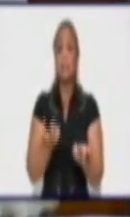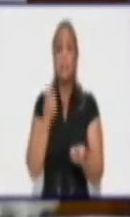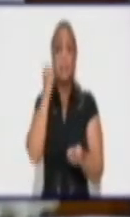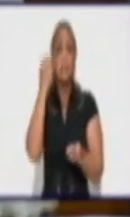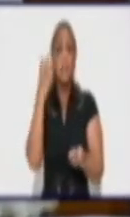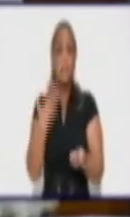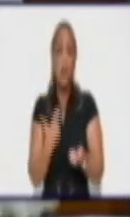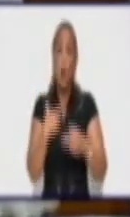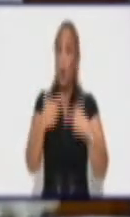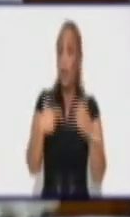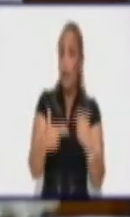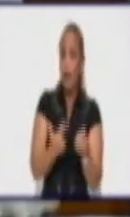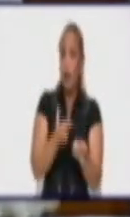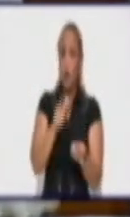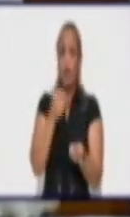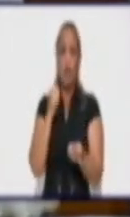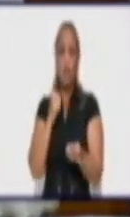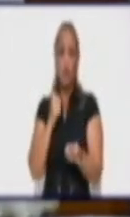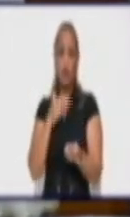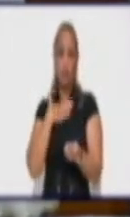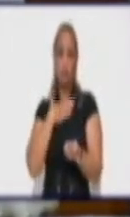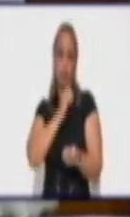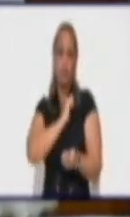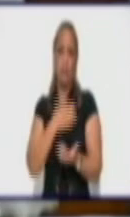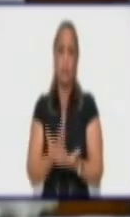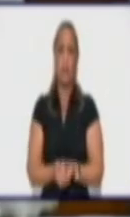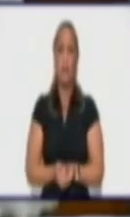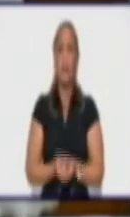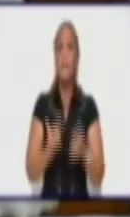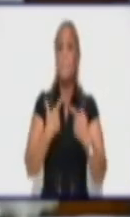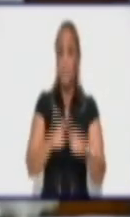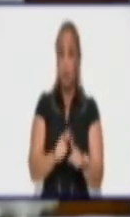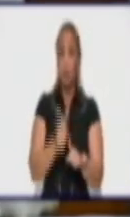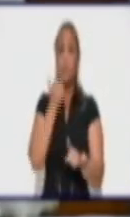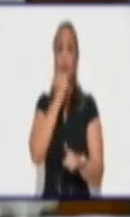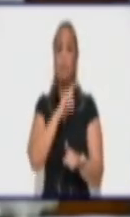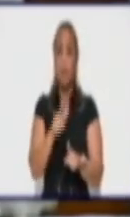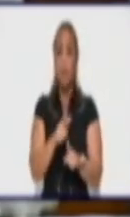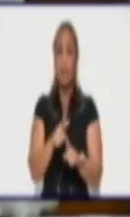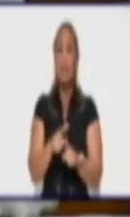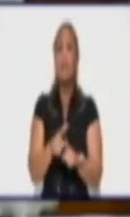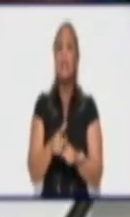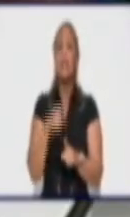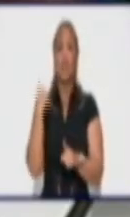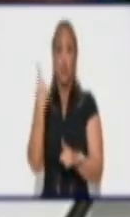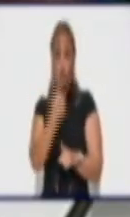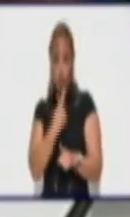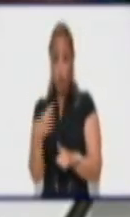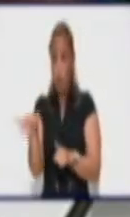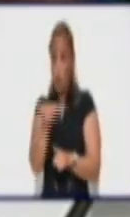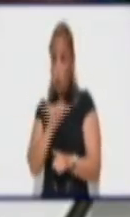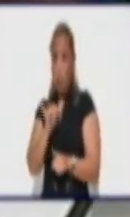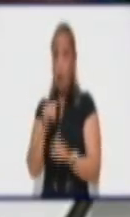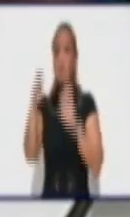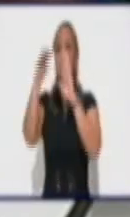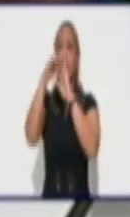que a ellos le conviene pero también queremos dar claro que para eso también nosotros tenemos medidas